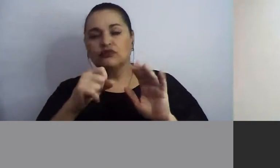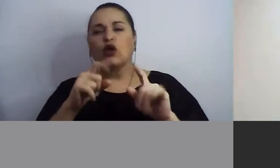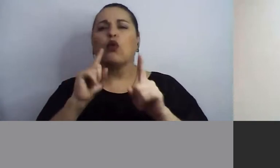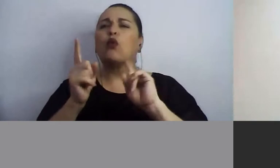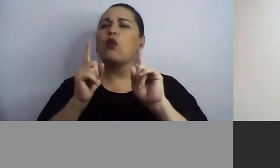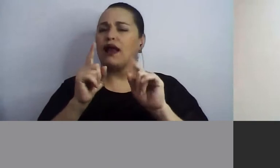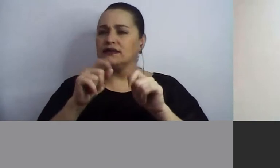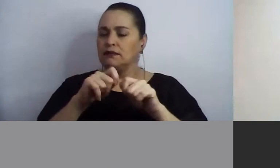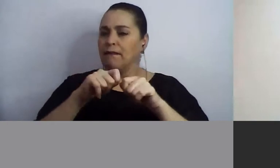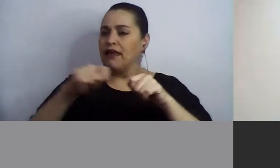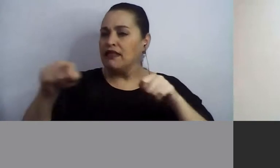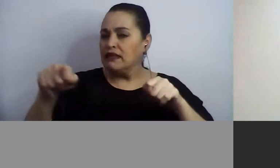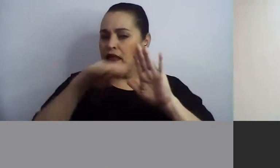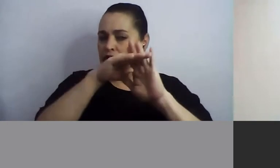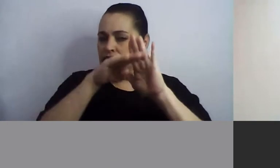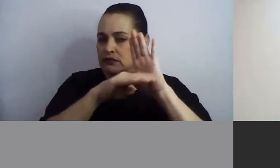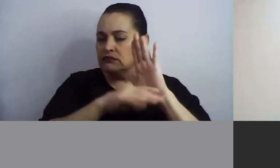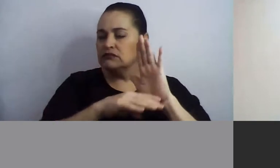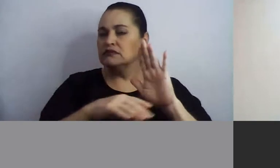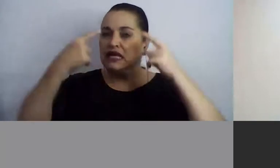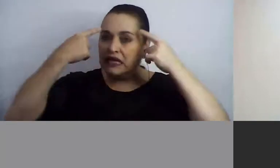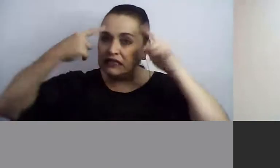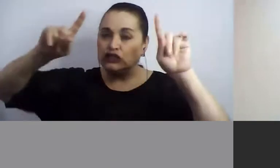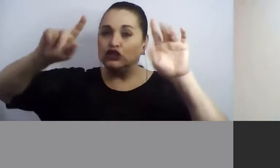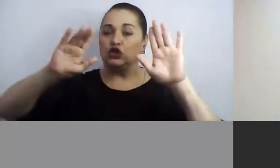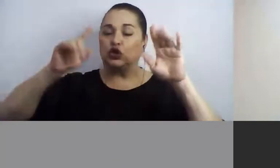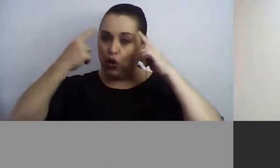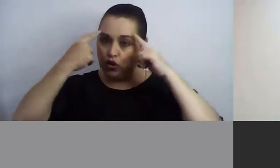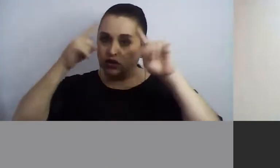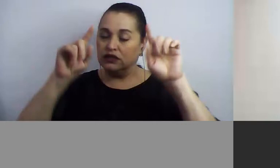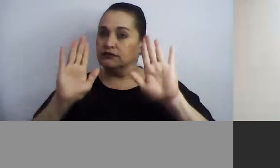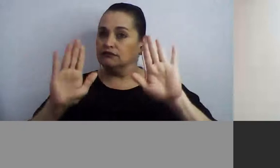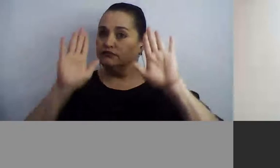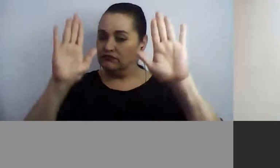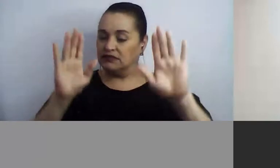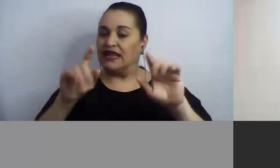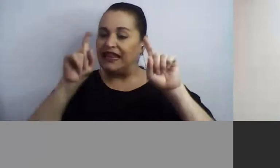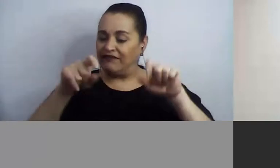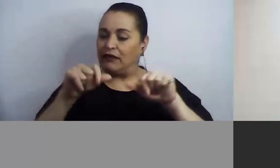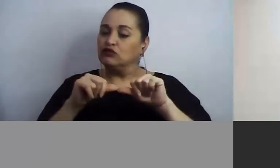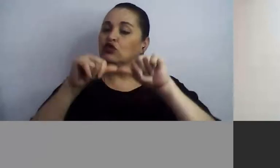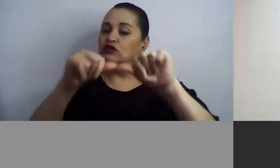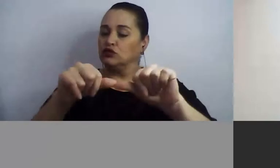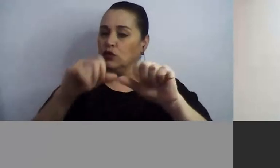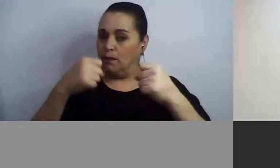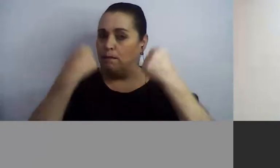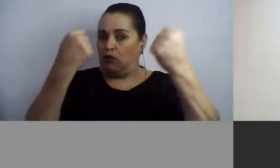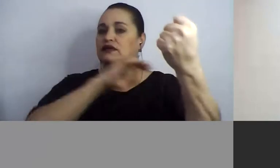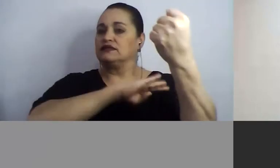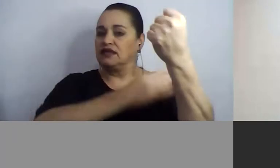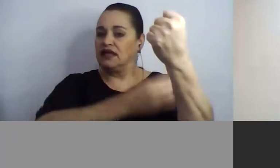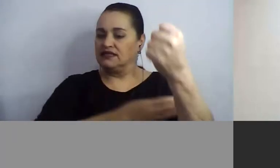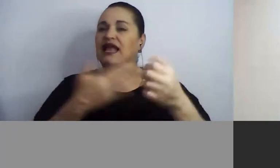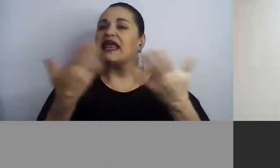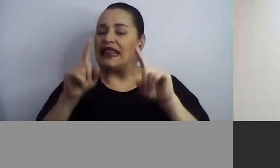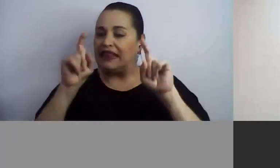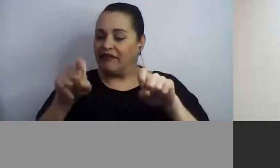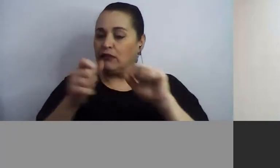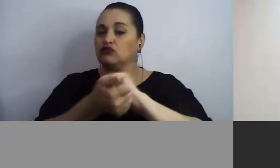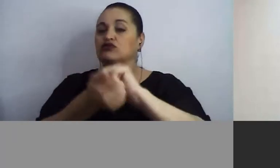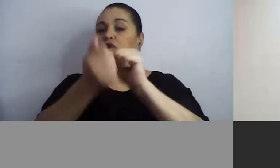aquellas medidas que han sido exitosas y por lo tanto debemos conservar y potencializar qué es lo que debemos